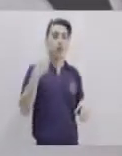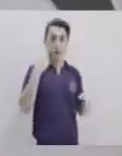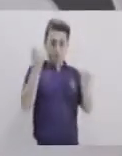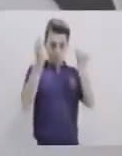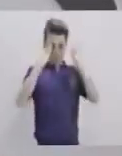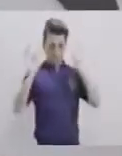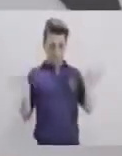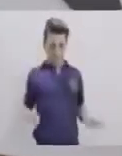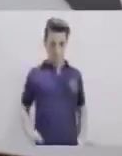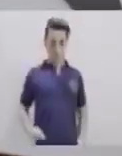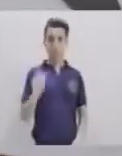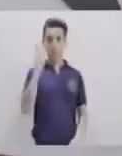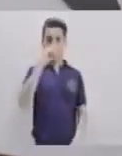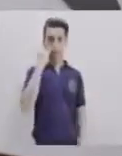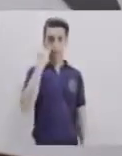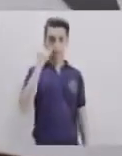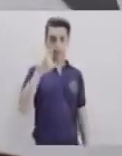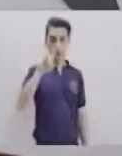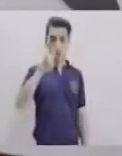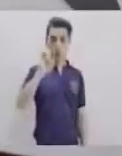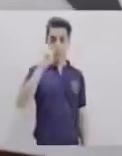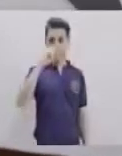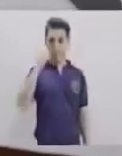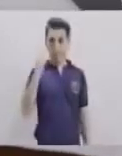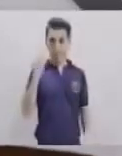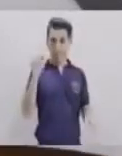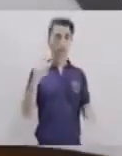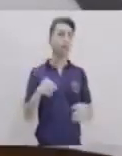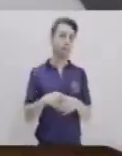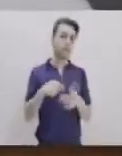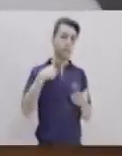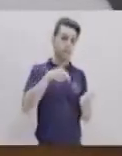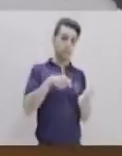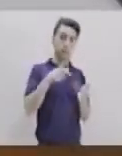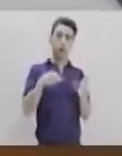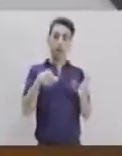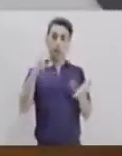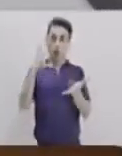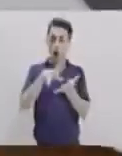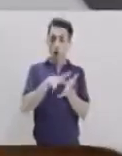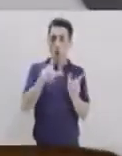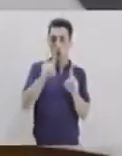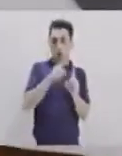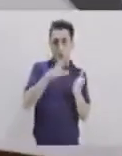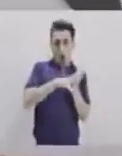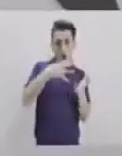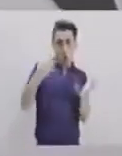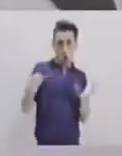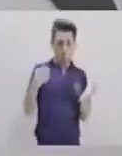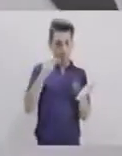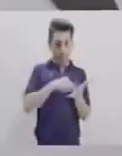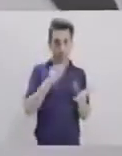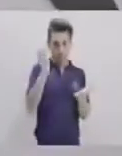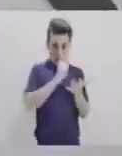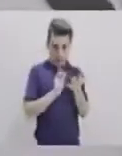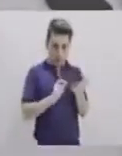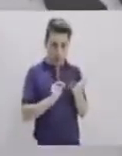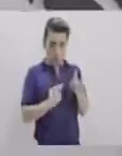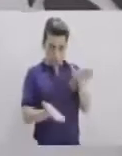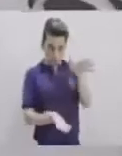la silueta. Entonces, de acuerdo a ello, yo voy a pasar mi dibujo, pasar o calcar, como quiera